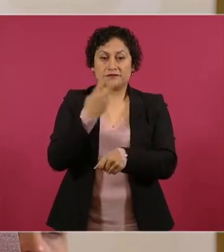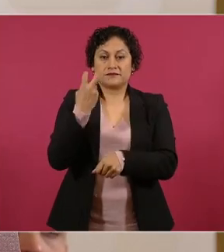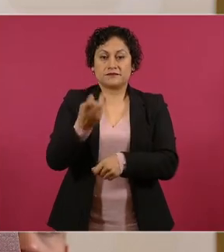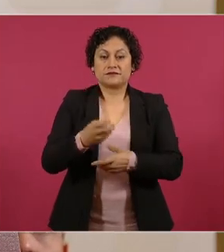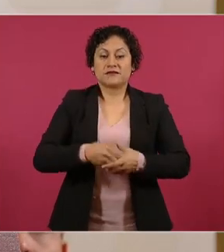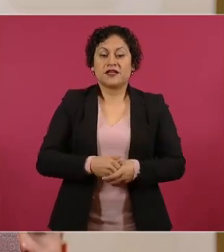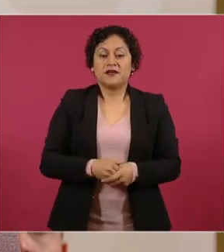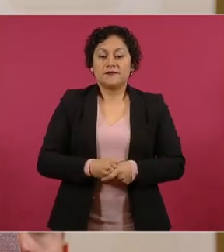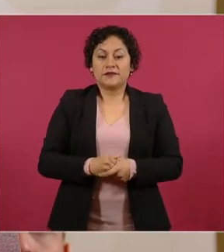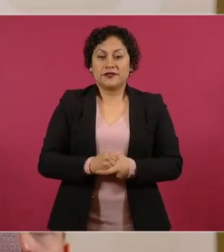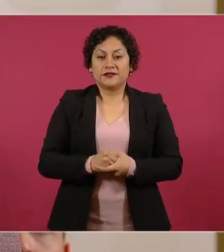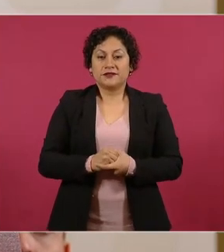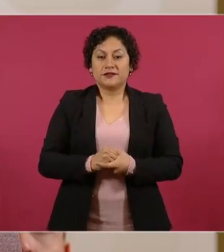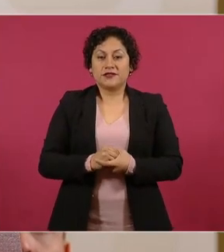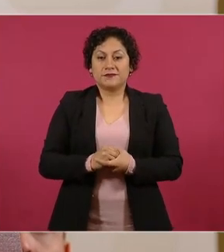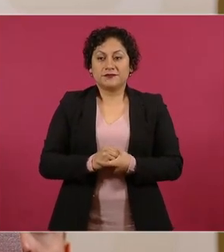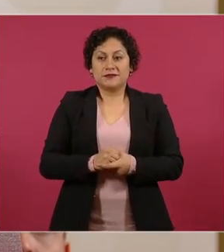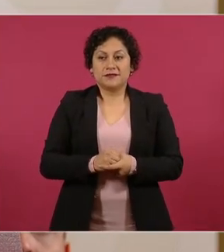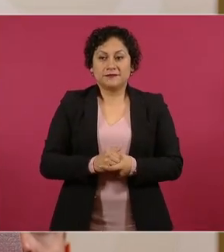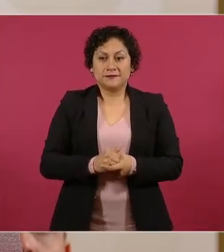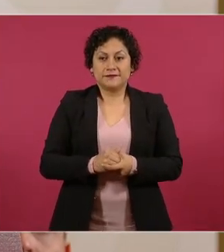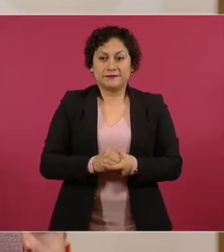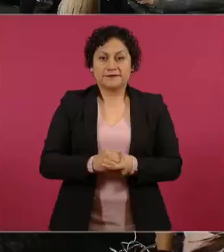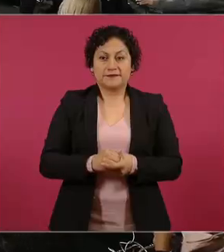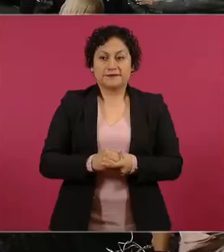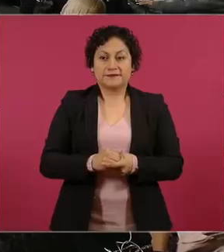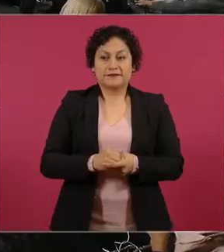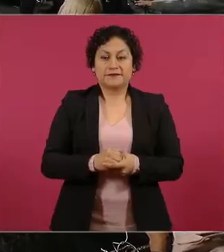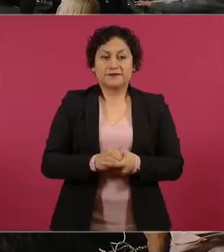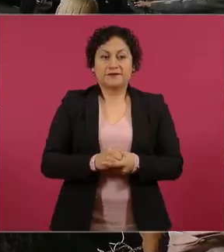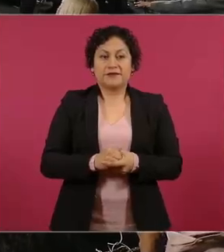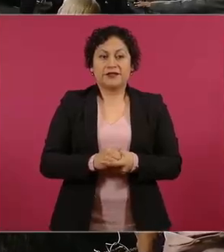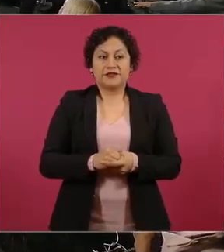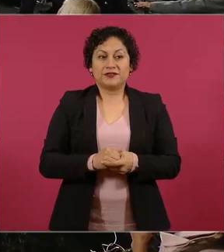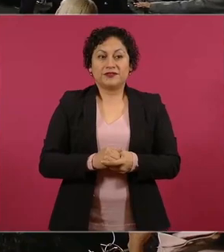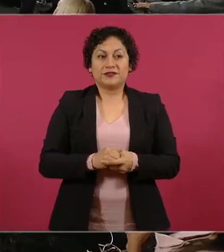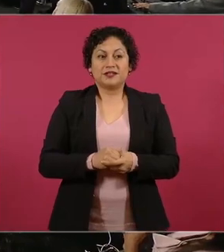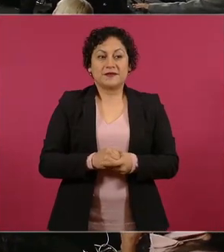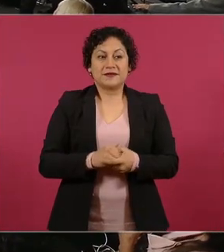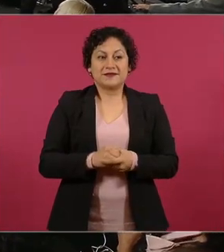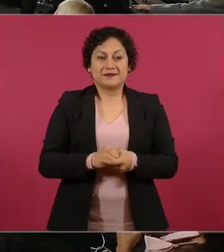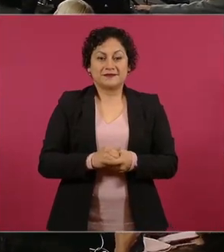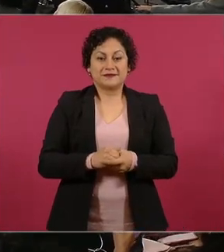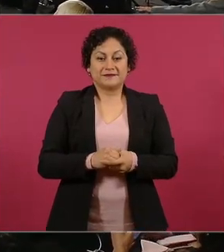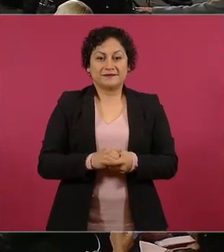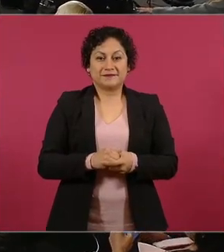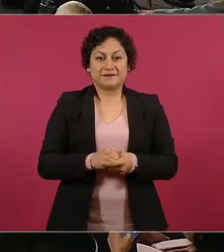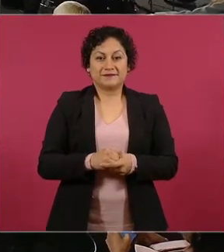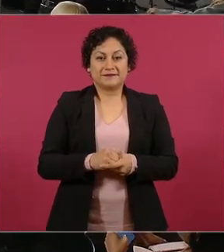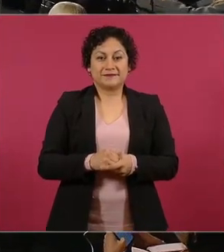Ya una vez que pasan las elecciones, ya, es otra la agenda.